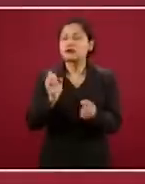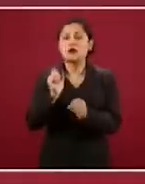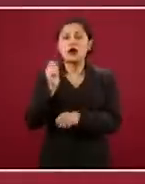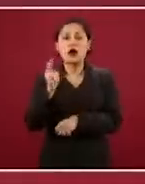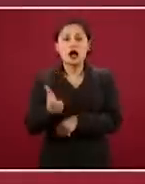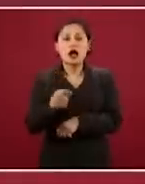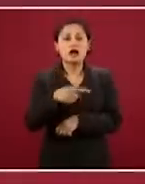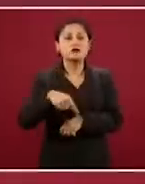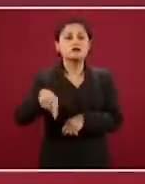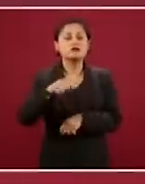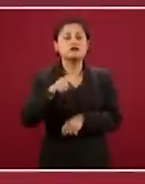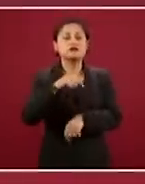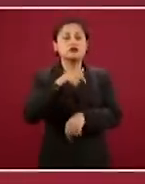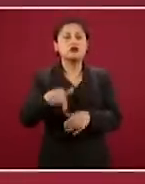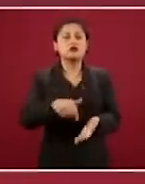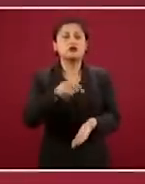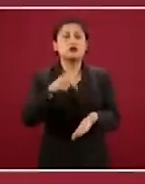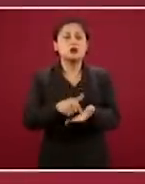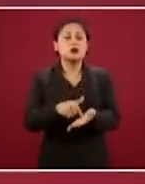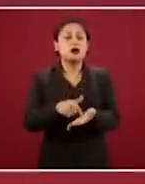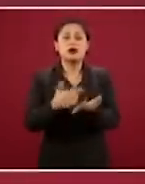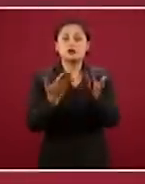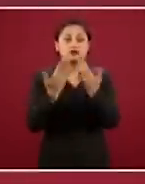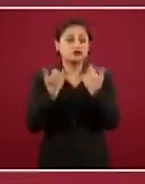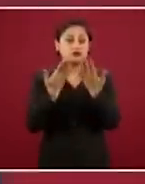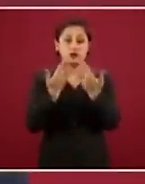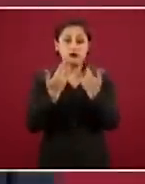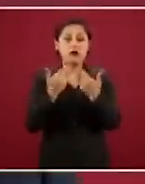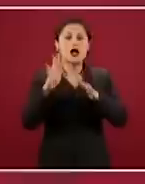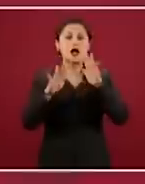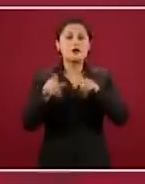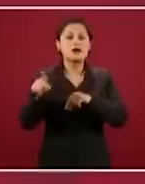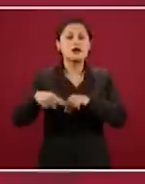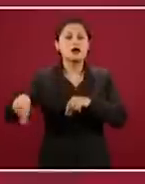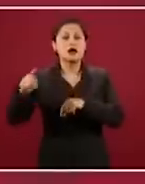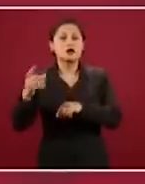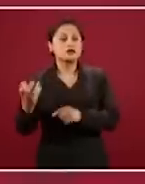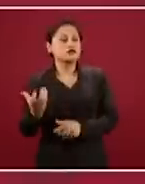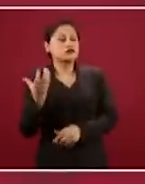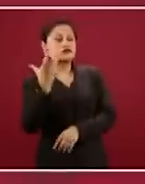A veces iban a misiones y se tenían que hospedar en hoteles,